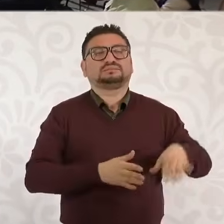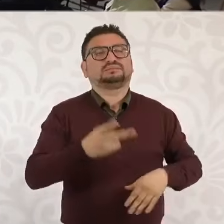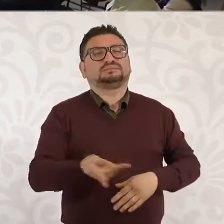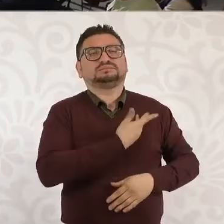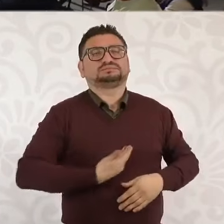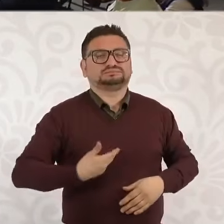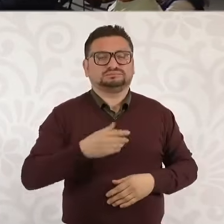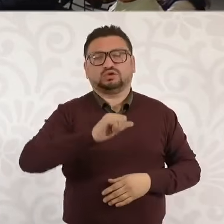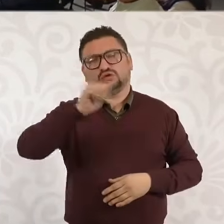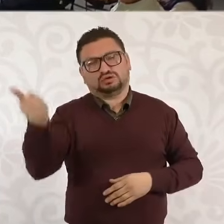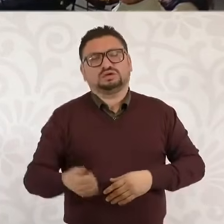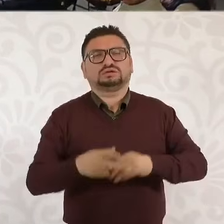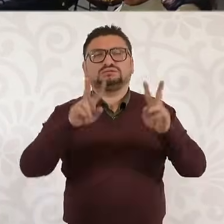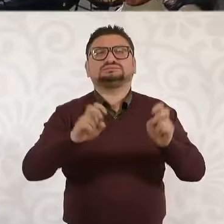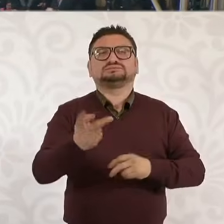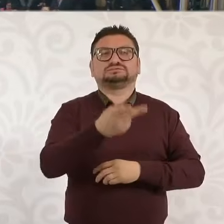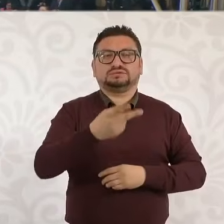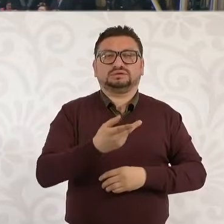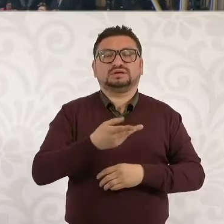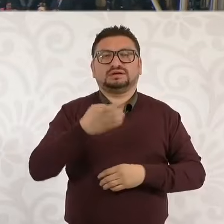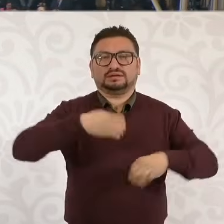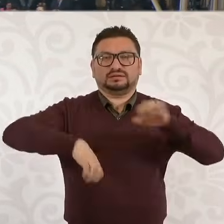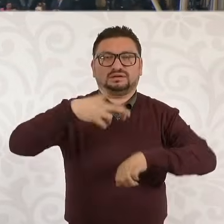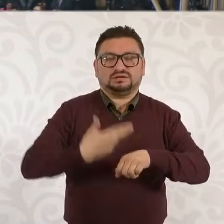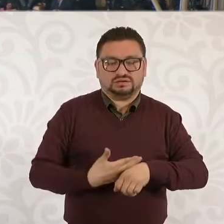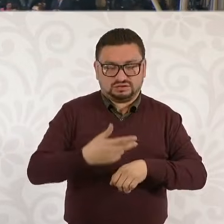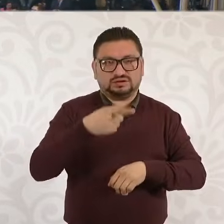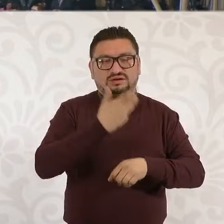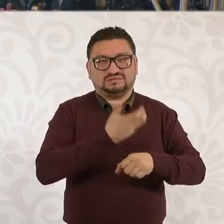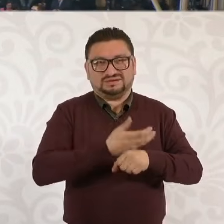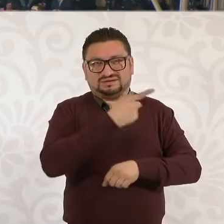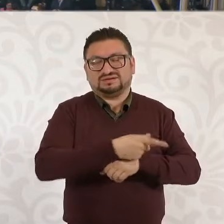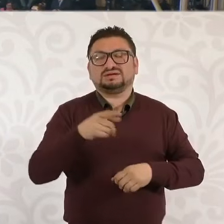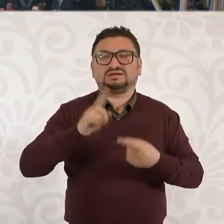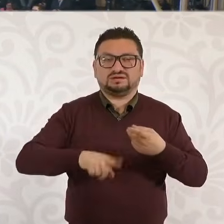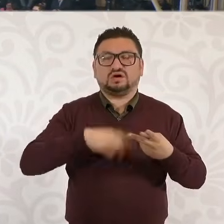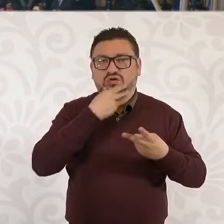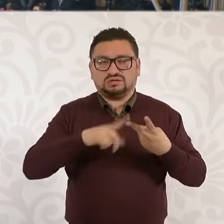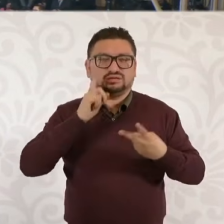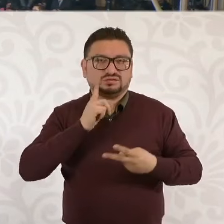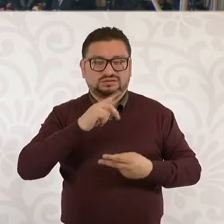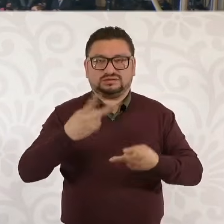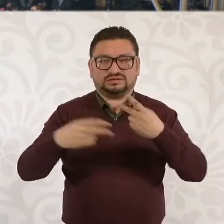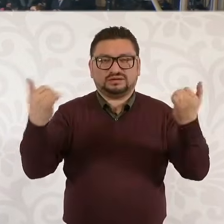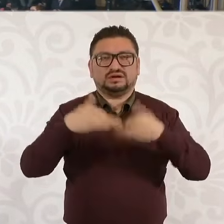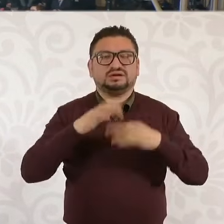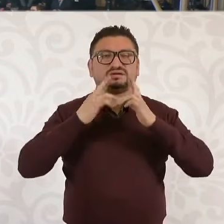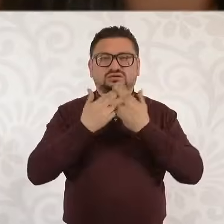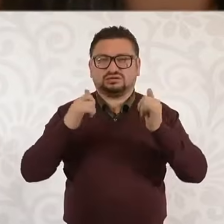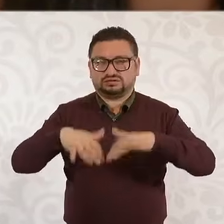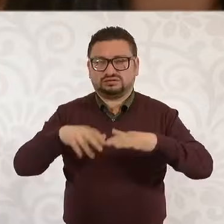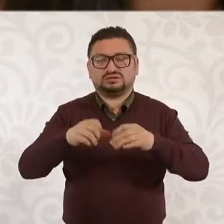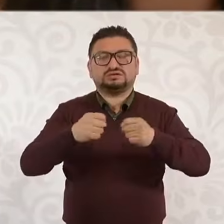el embajador de Estados Unidos, Ronald Johnson, y la zar antidroga, Sara Carter, estuvieron en Palacio Nacional, se reunieron con el Gabinete